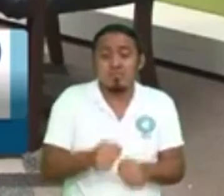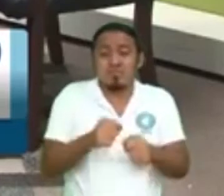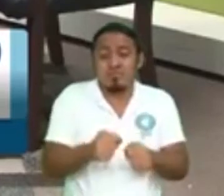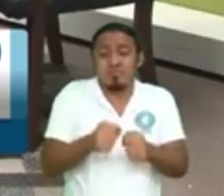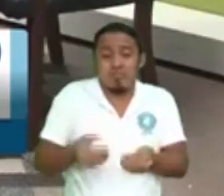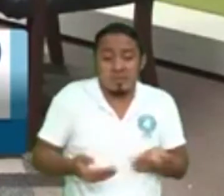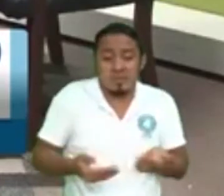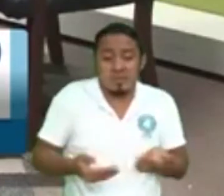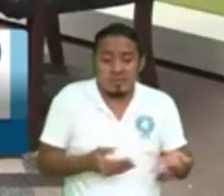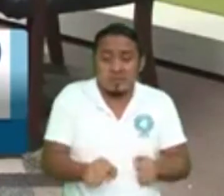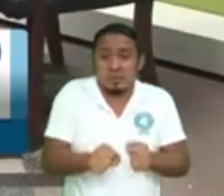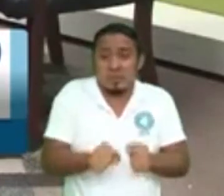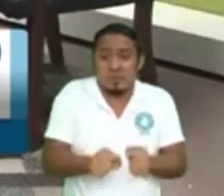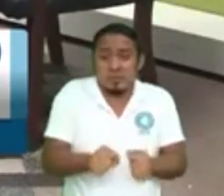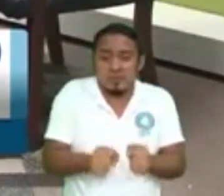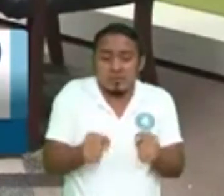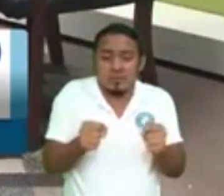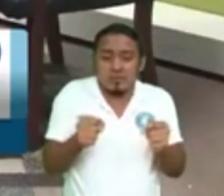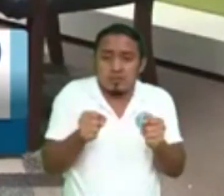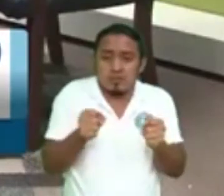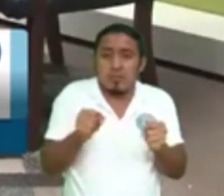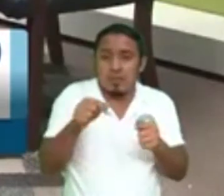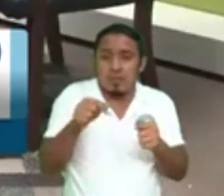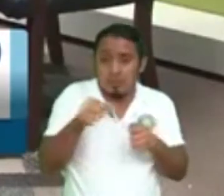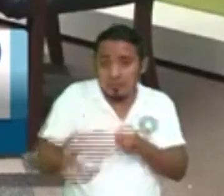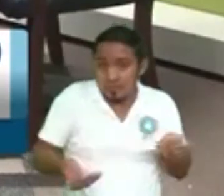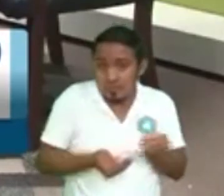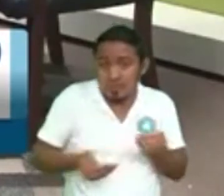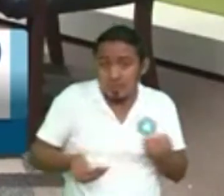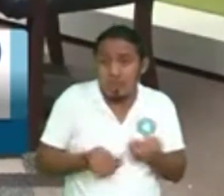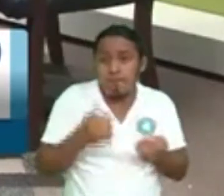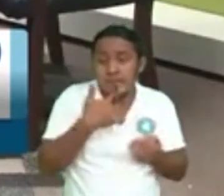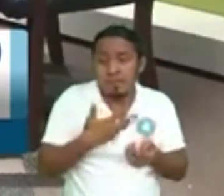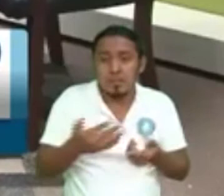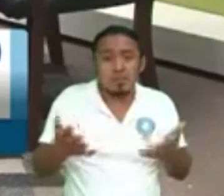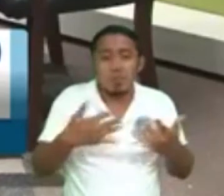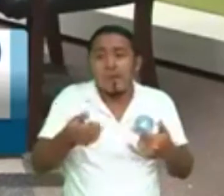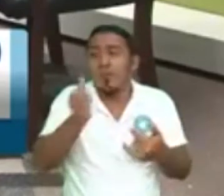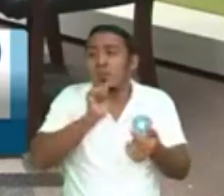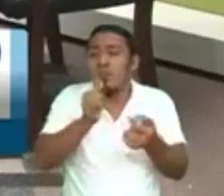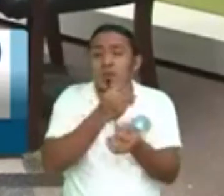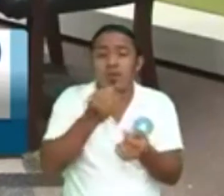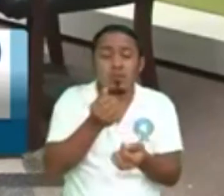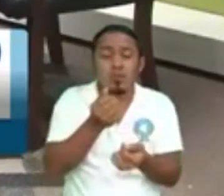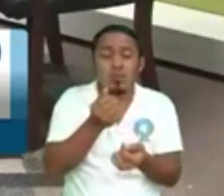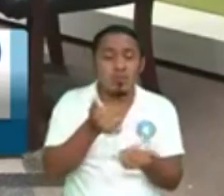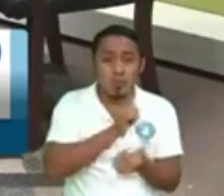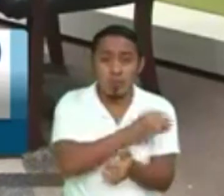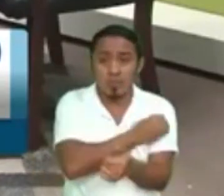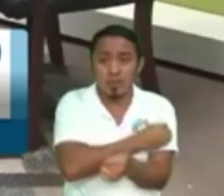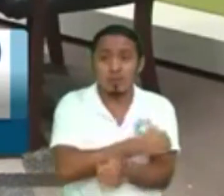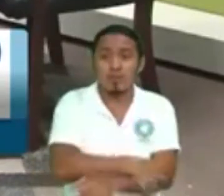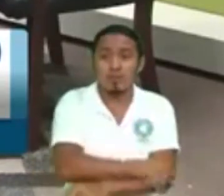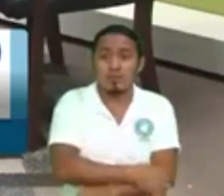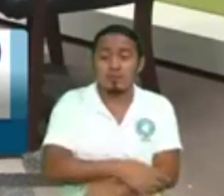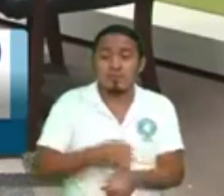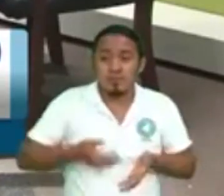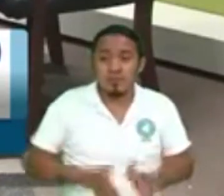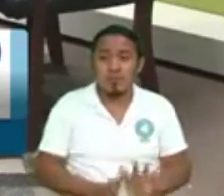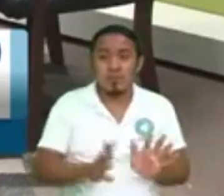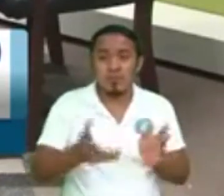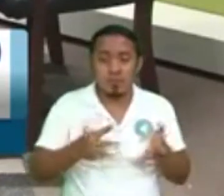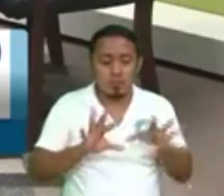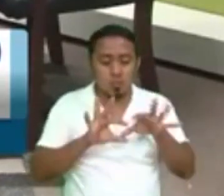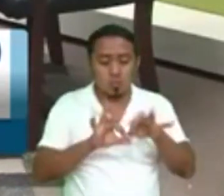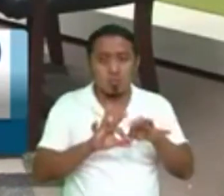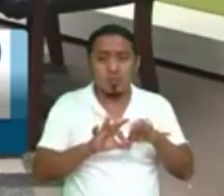bebés, temblorismo y todo eso, por el síndrome de abstinencia que les dio, pues, al nacer. Como ya no están en contacto con